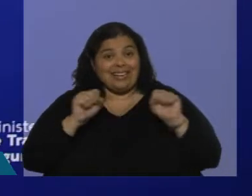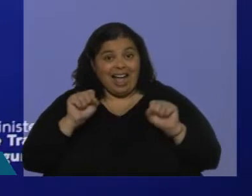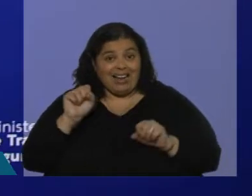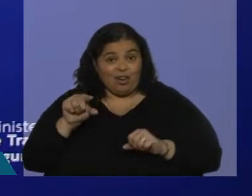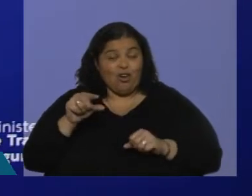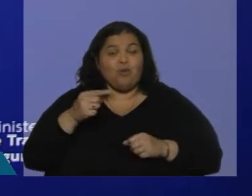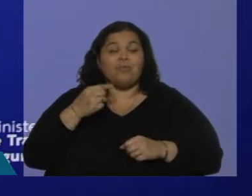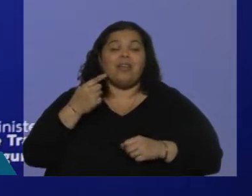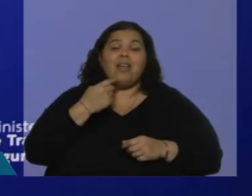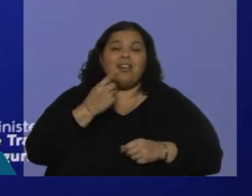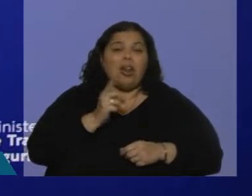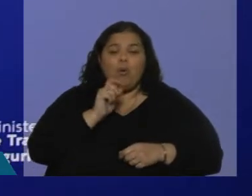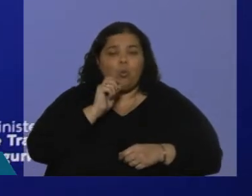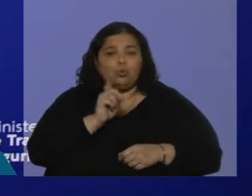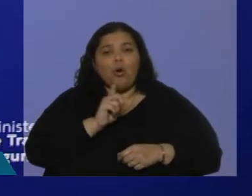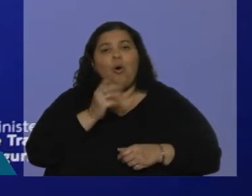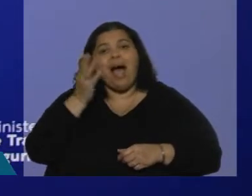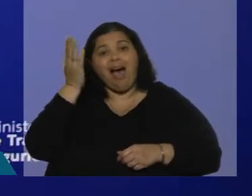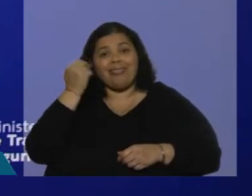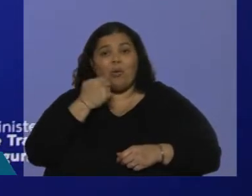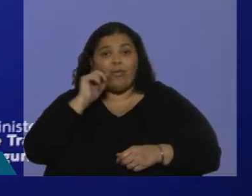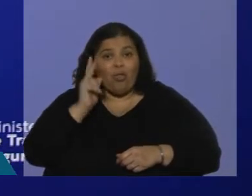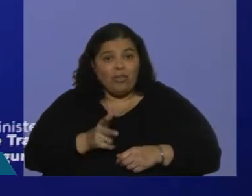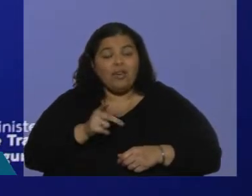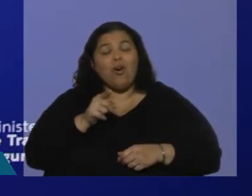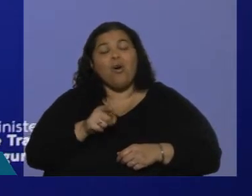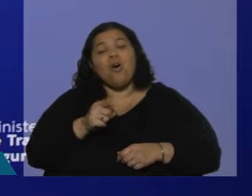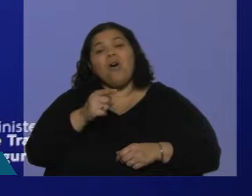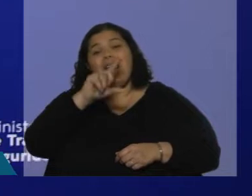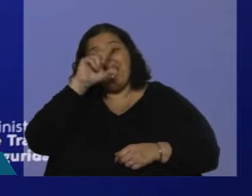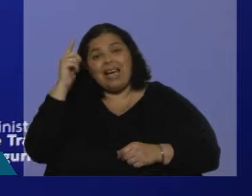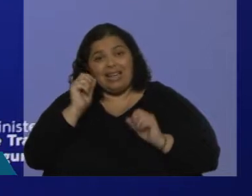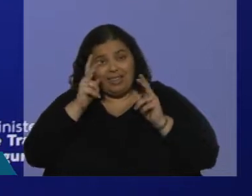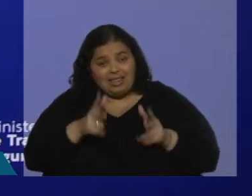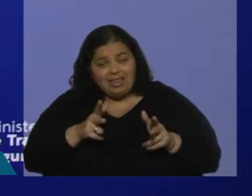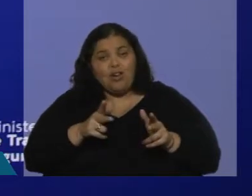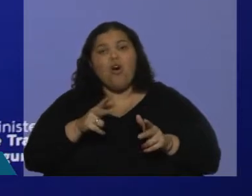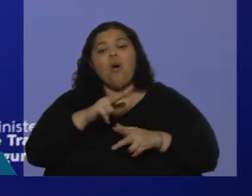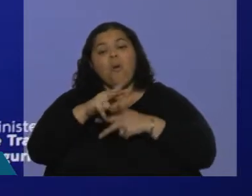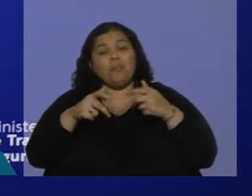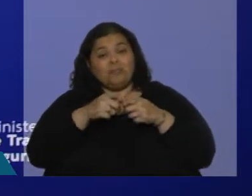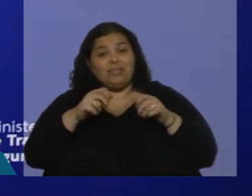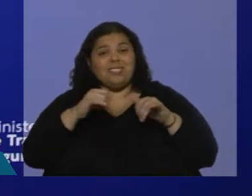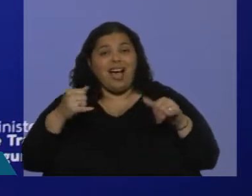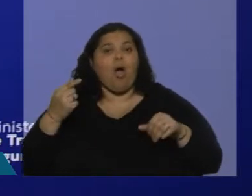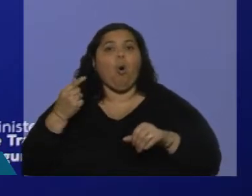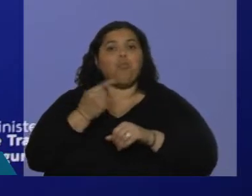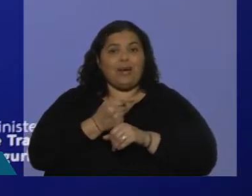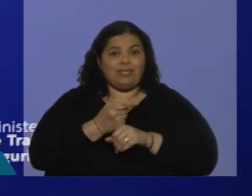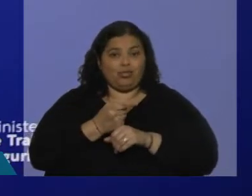refiriéndose a a la oposición que ya hacía el pit cnt al proyecto de